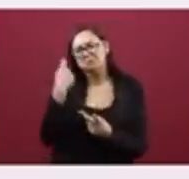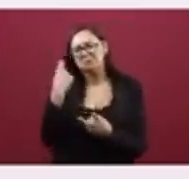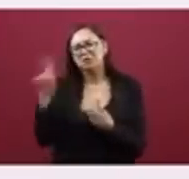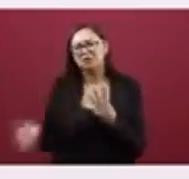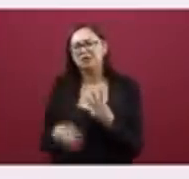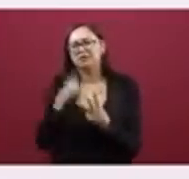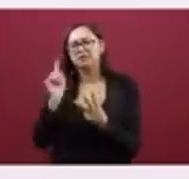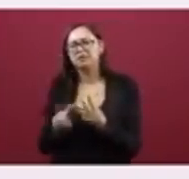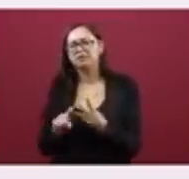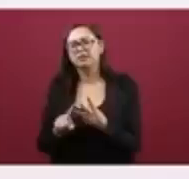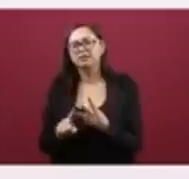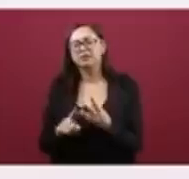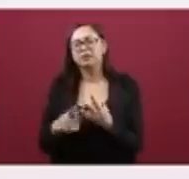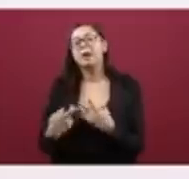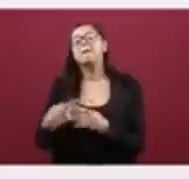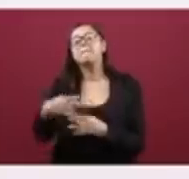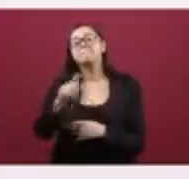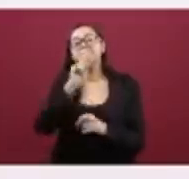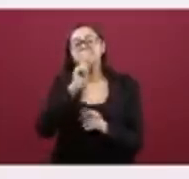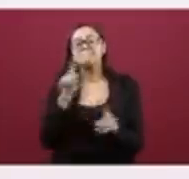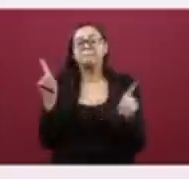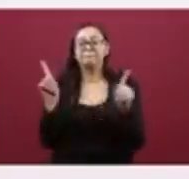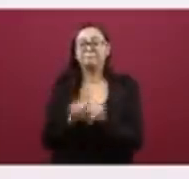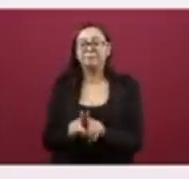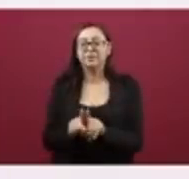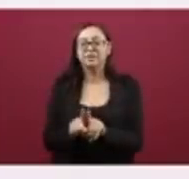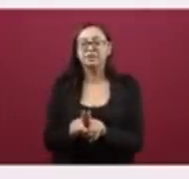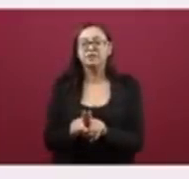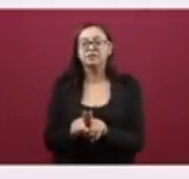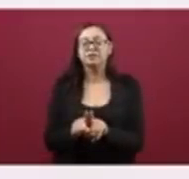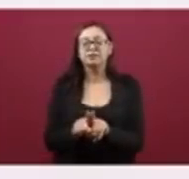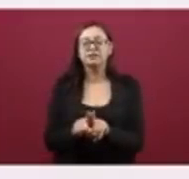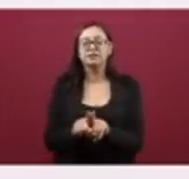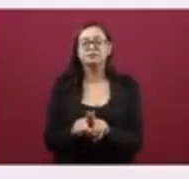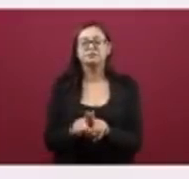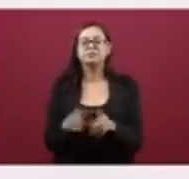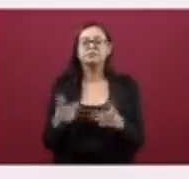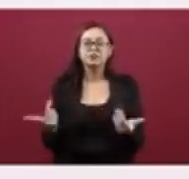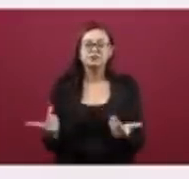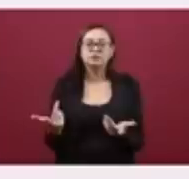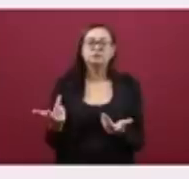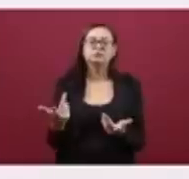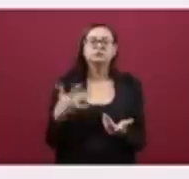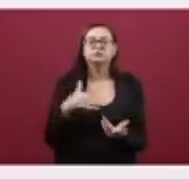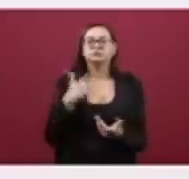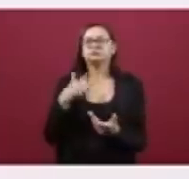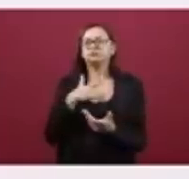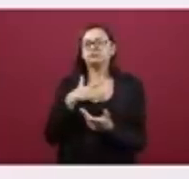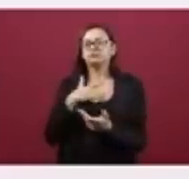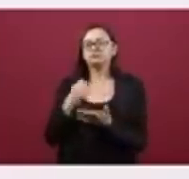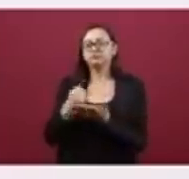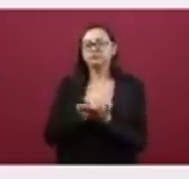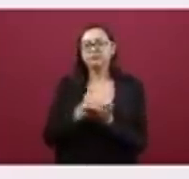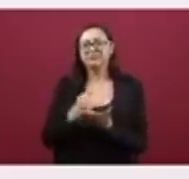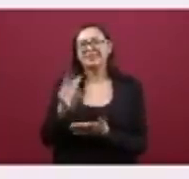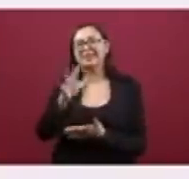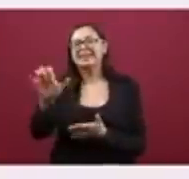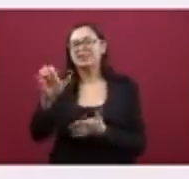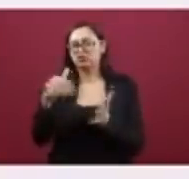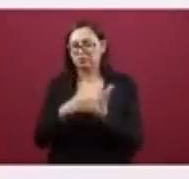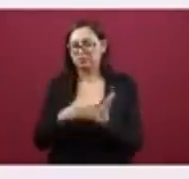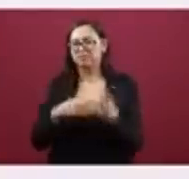lo teníamos contemplado originalmente dar créditos a 500.000